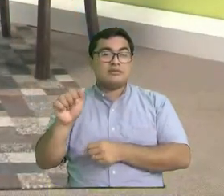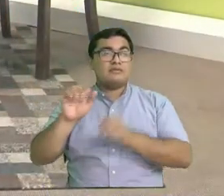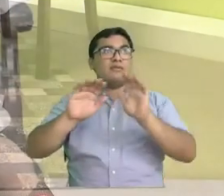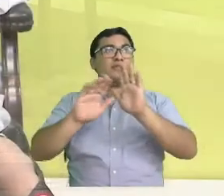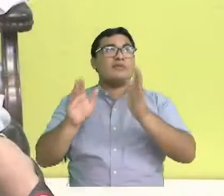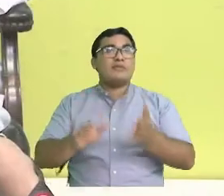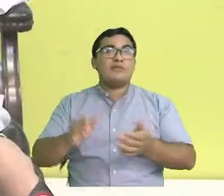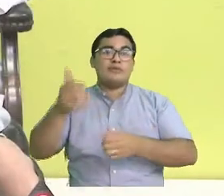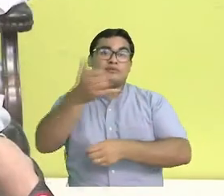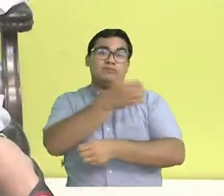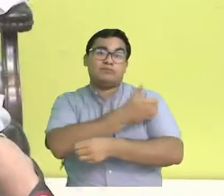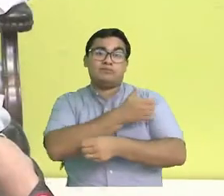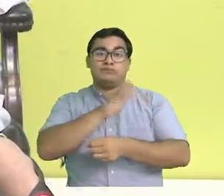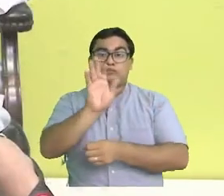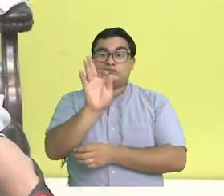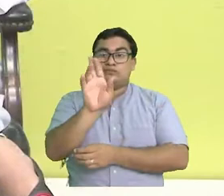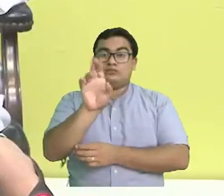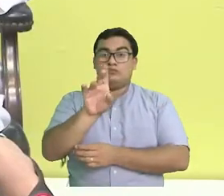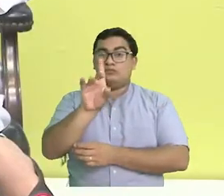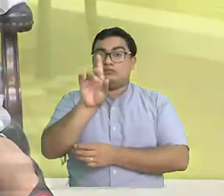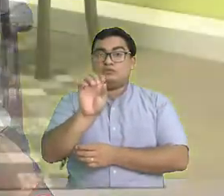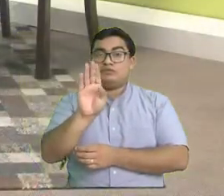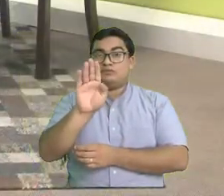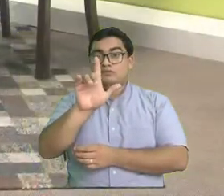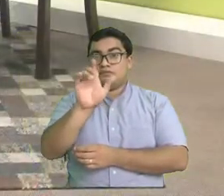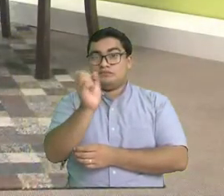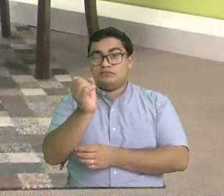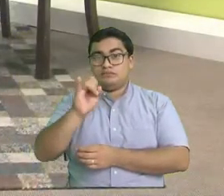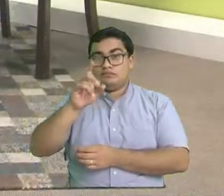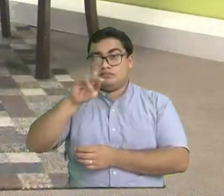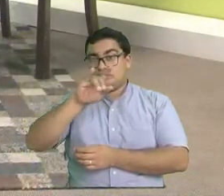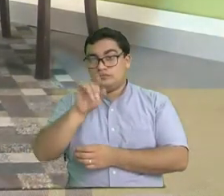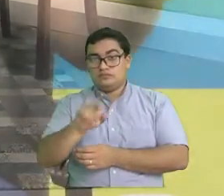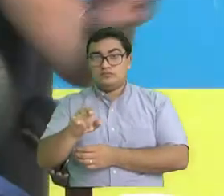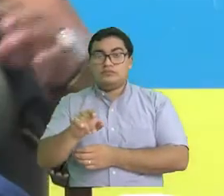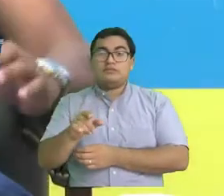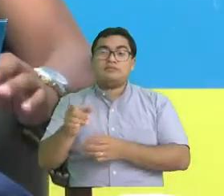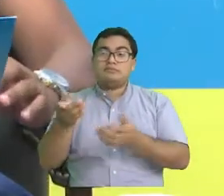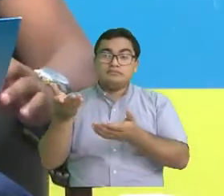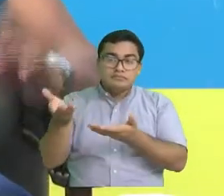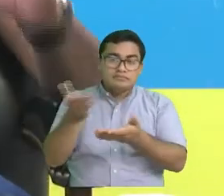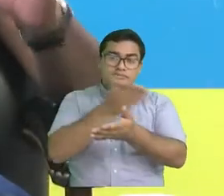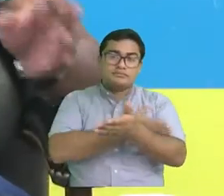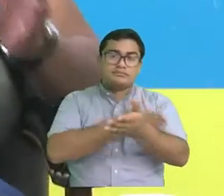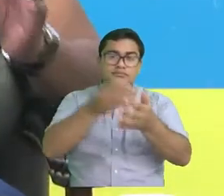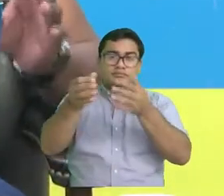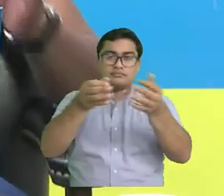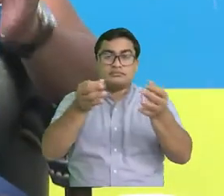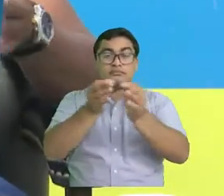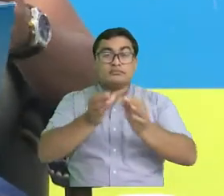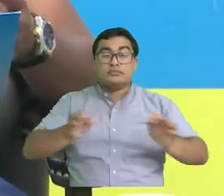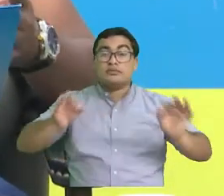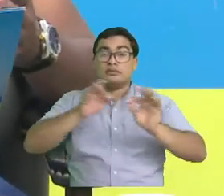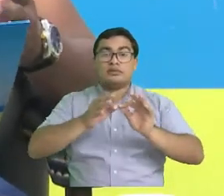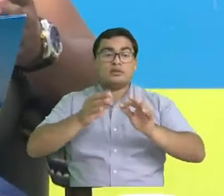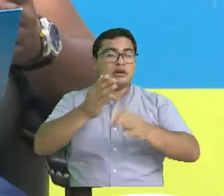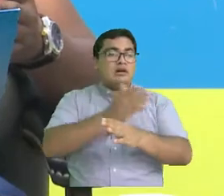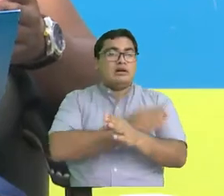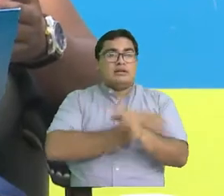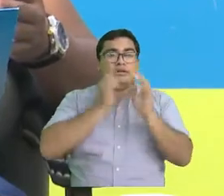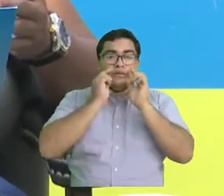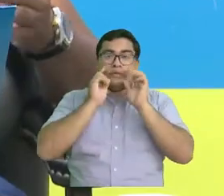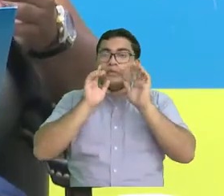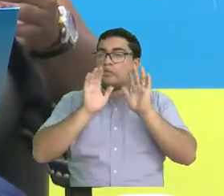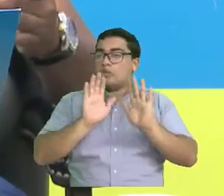del Hospital Fernando Vélez País. Doctora, ya usted nos dijo algo muy importante: no se puede prevenir porque es